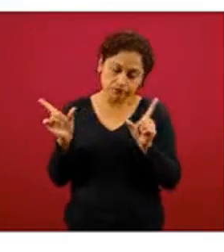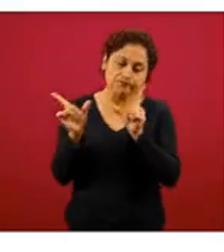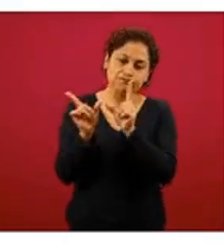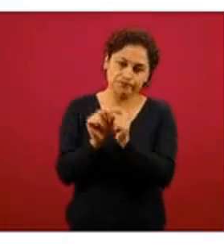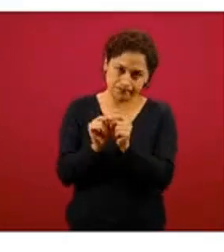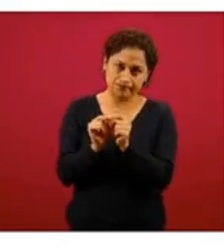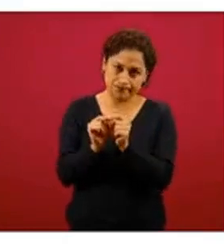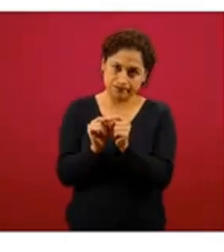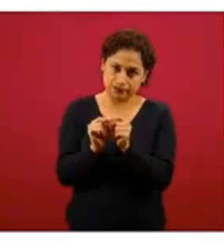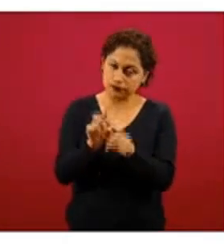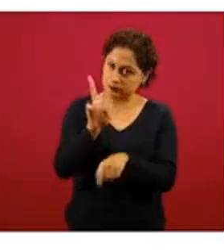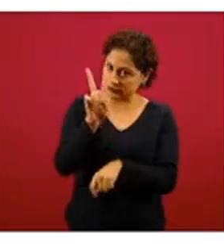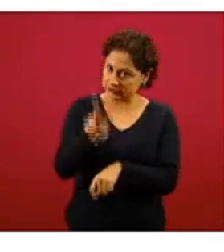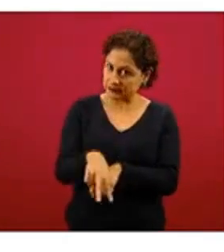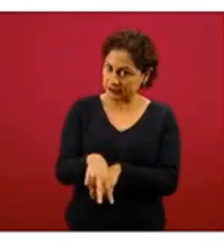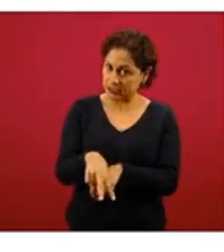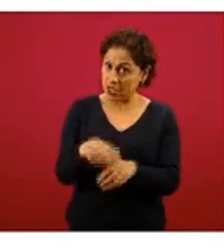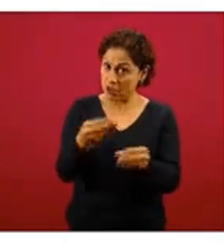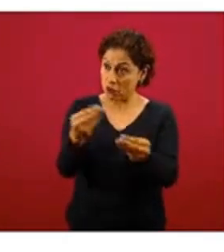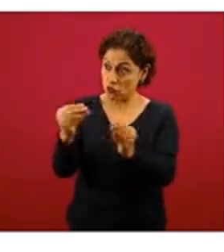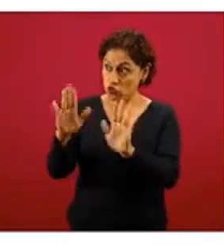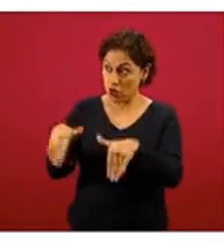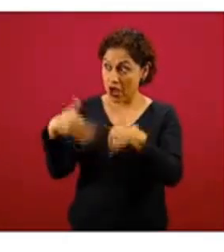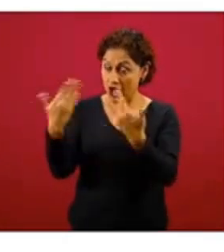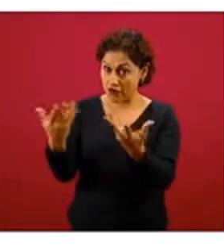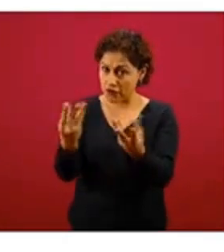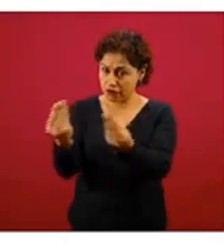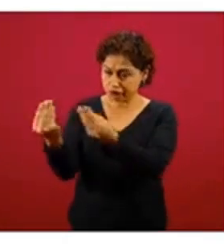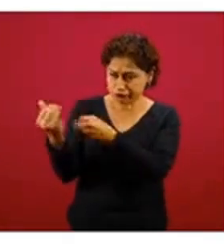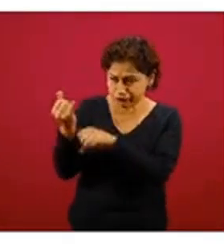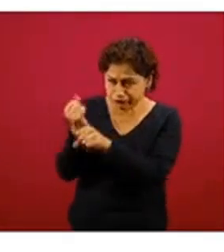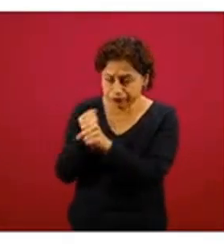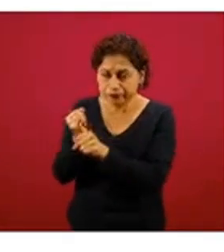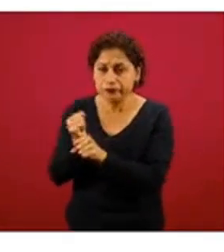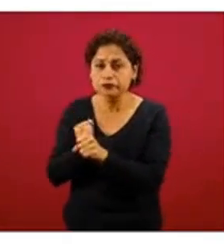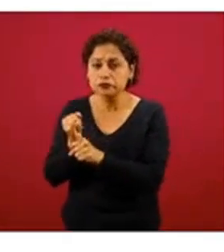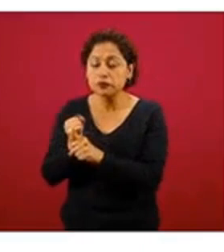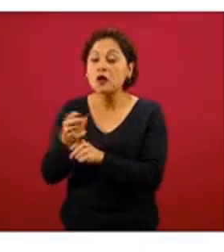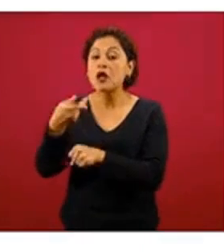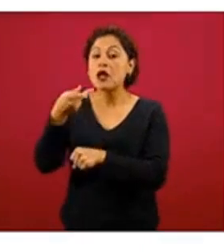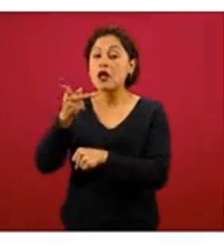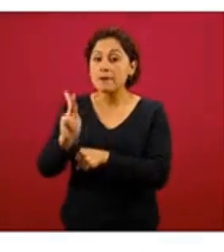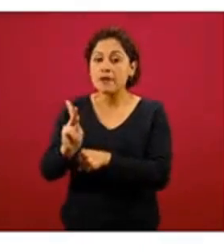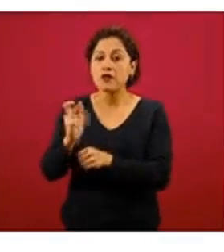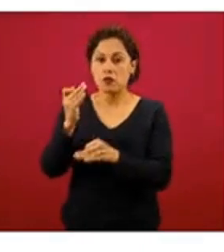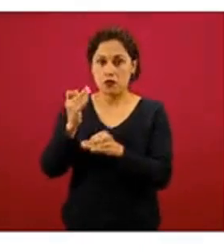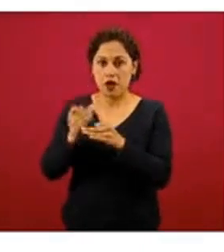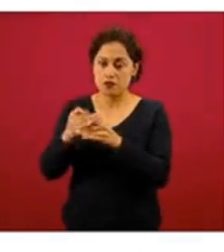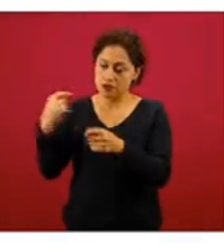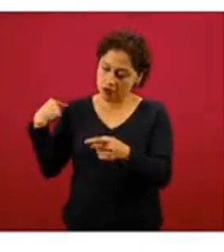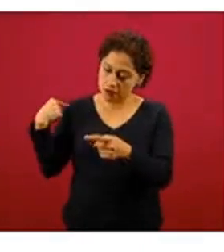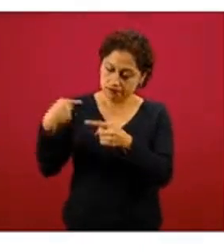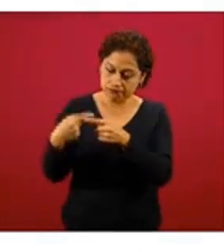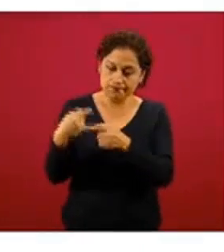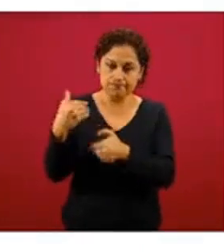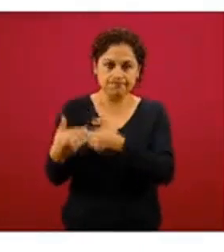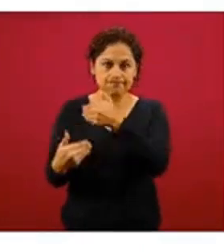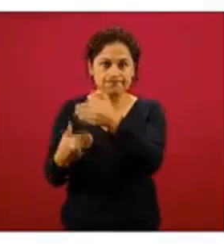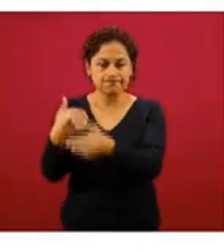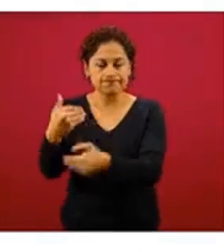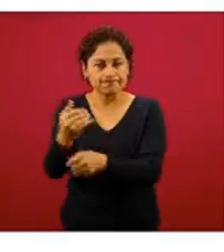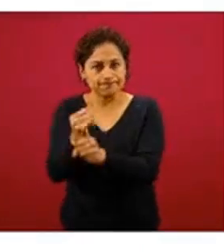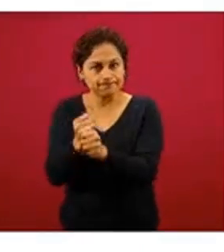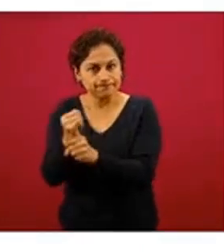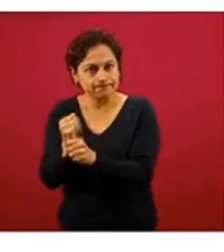elementos todavía desconocidos, pero en lo que se ha avanzado, este camino de la función hacia la patología, que es de ahí su